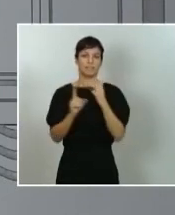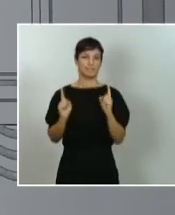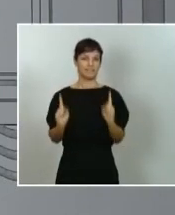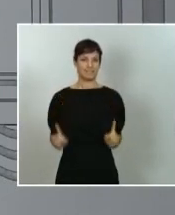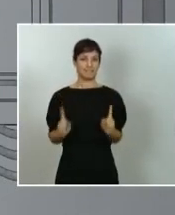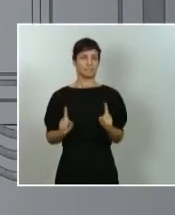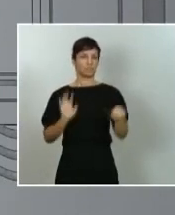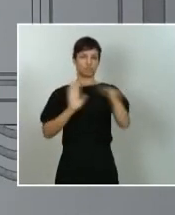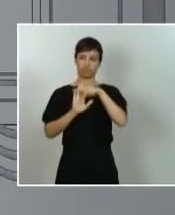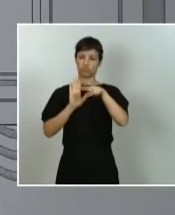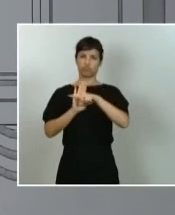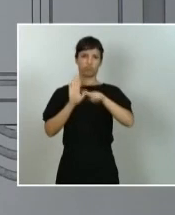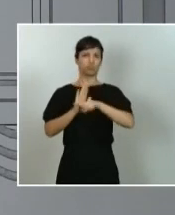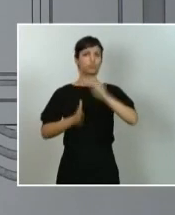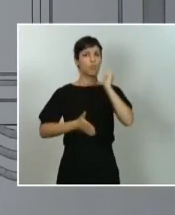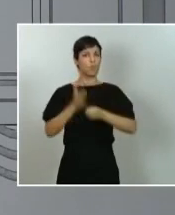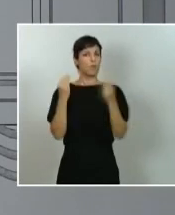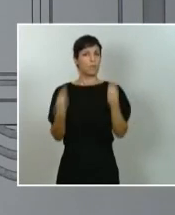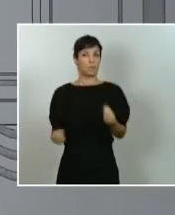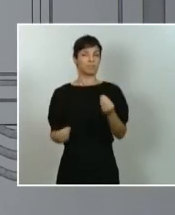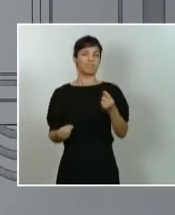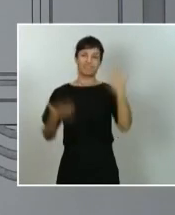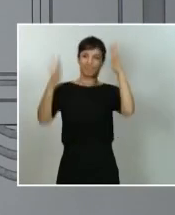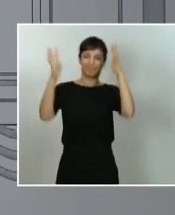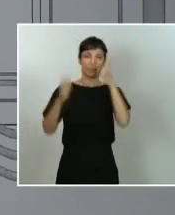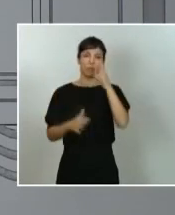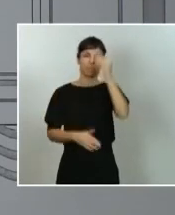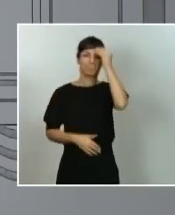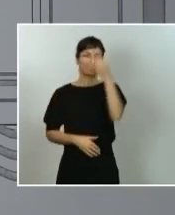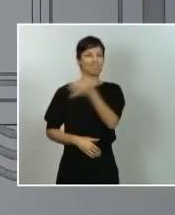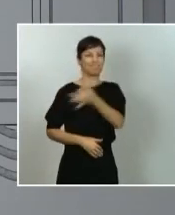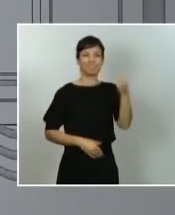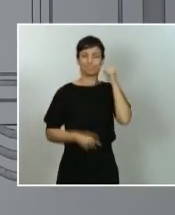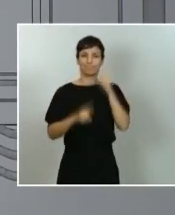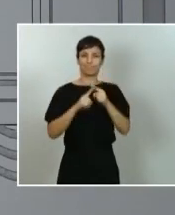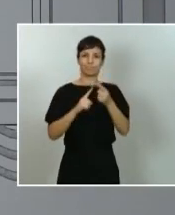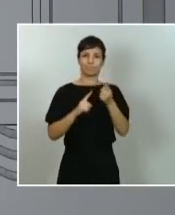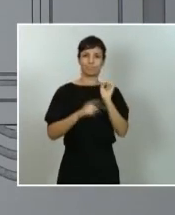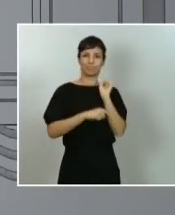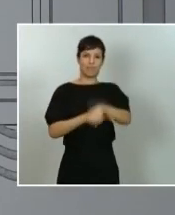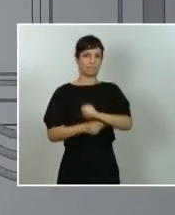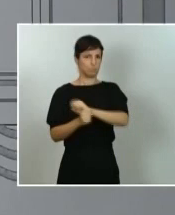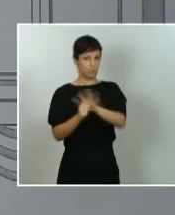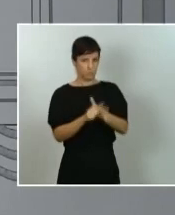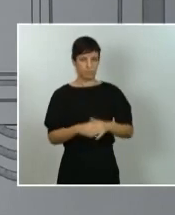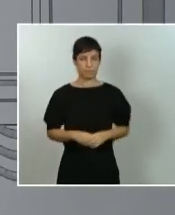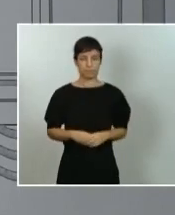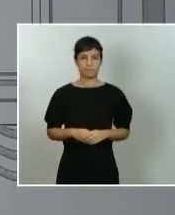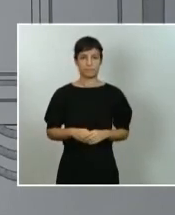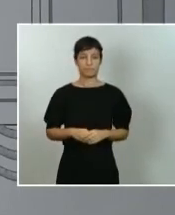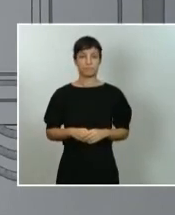sea, cosas acertadas, pues el confinamiento fue acertado, lo que fue tardío, ¿bien? Cosas acertadas,